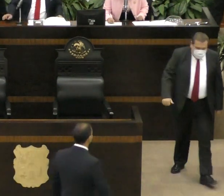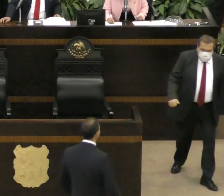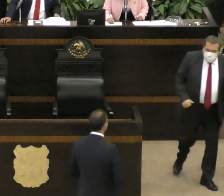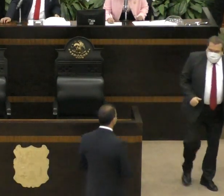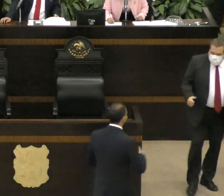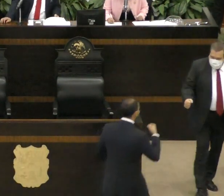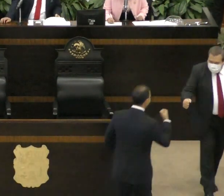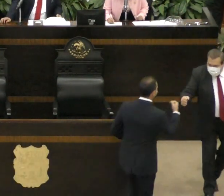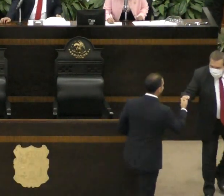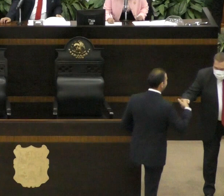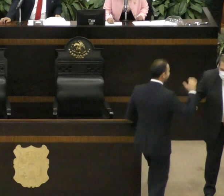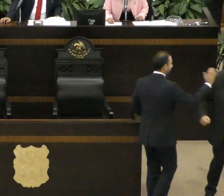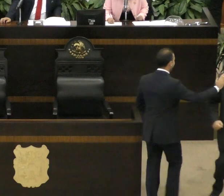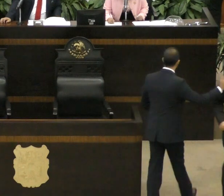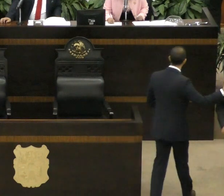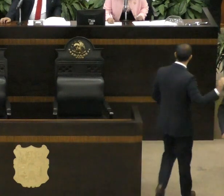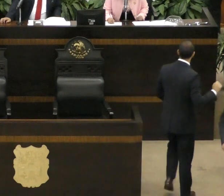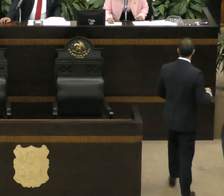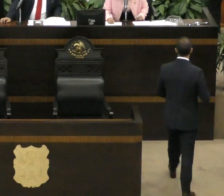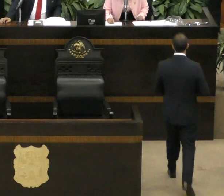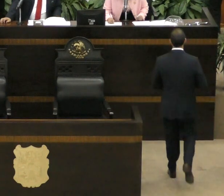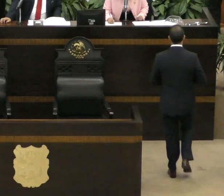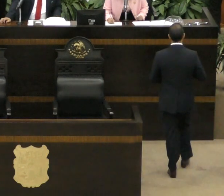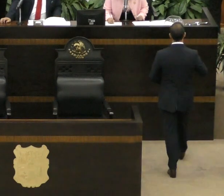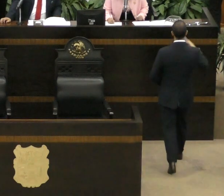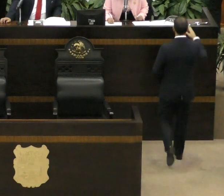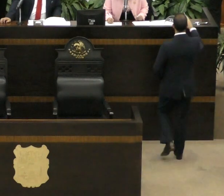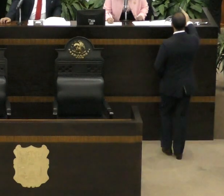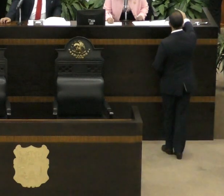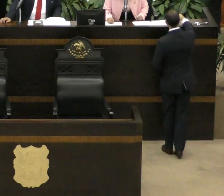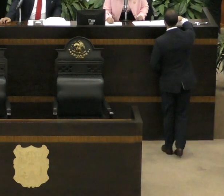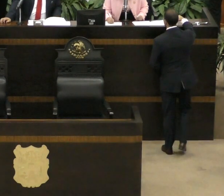Diputado Miguel Rey Cantura Alvaro.